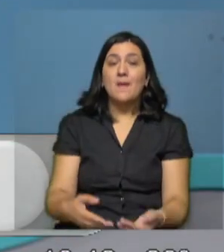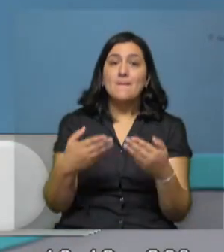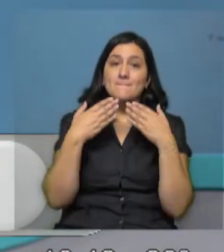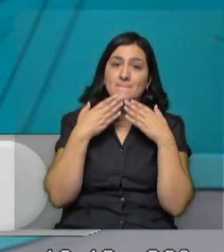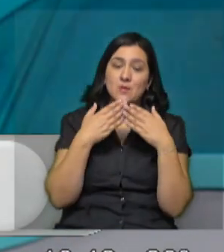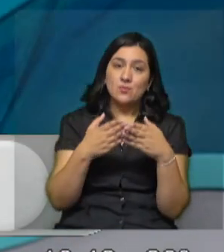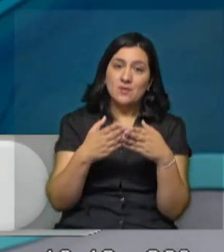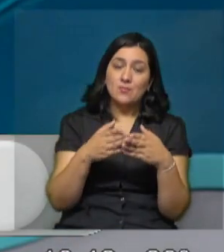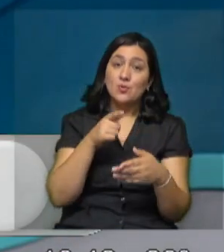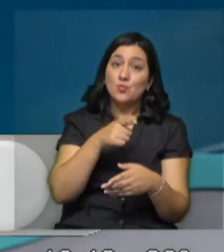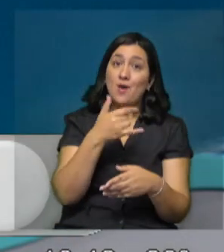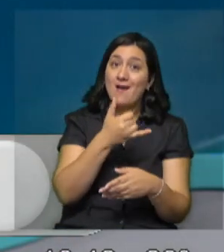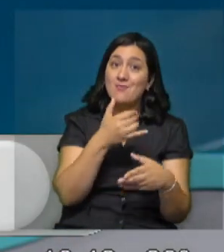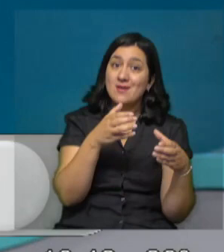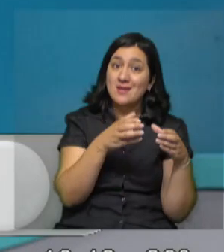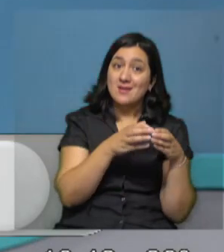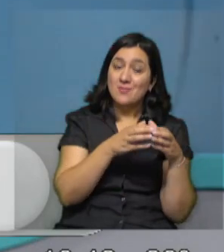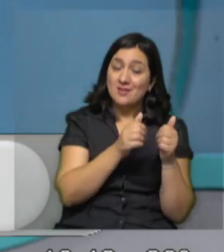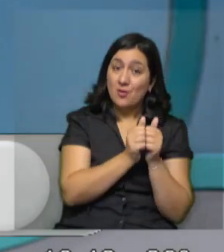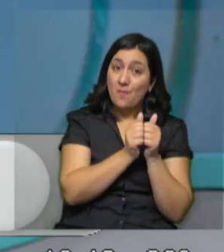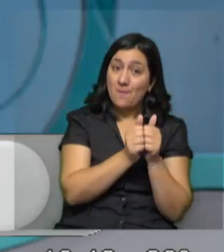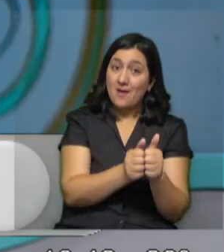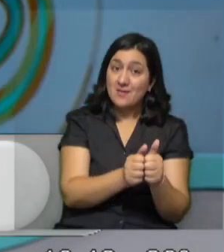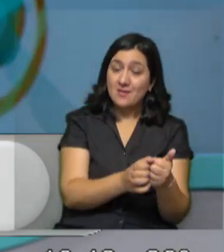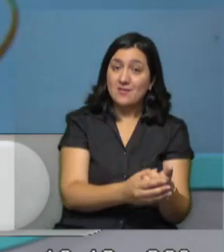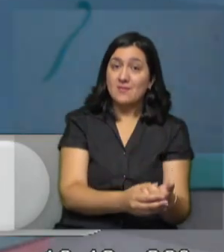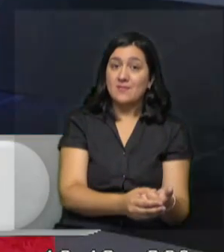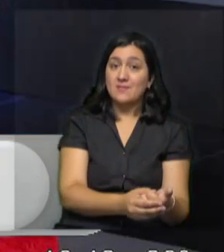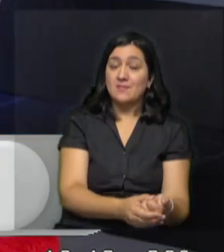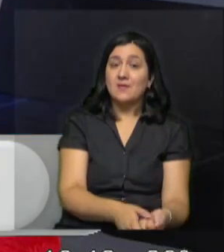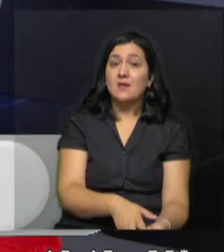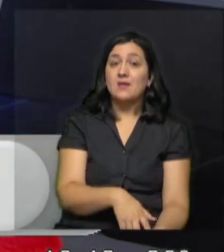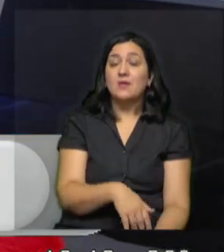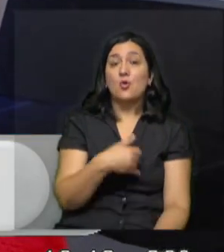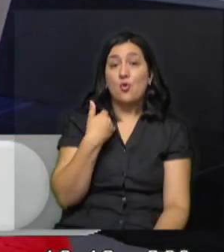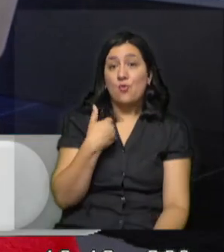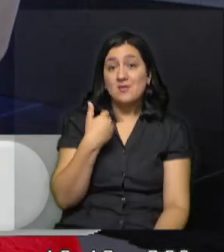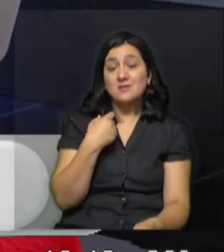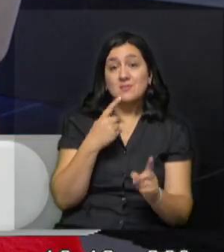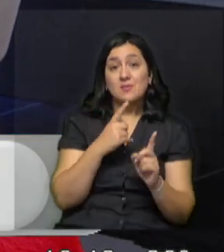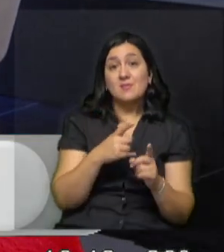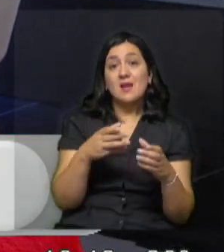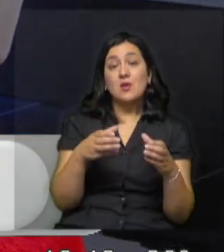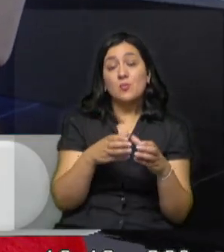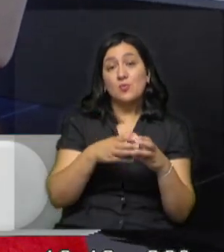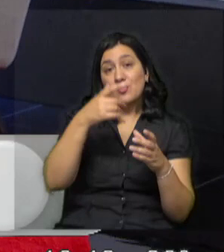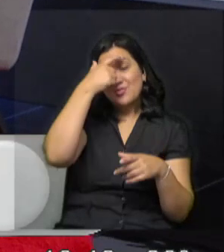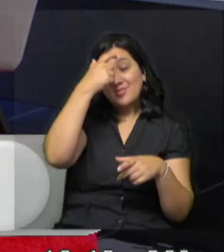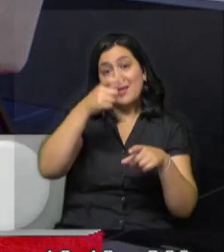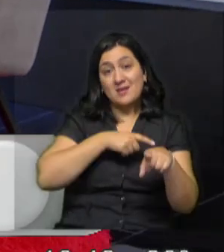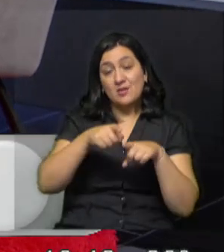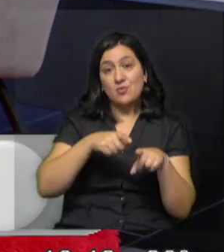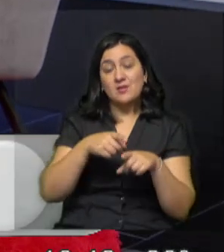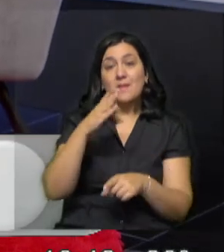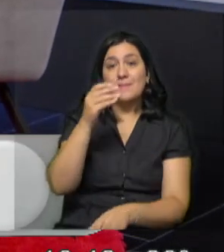porque tenés un equipo que te acompaña en esto de construir equipos con los chiquilines, también el equipo técnico, ¿no? Sí. En el que, por ejemplo, está